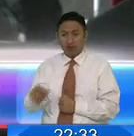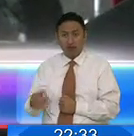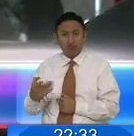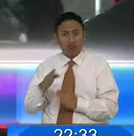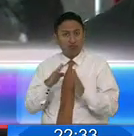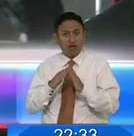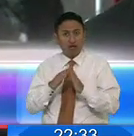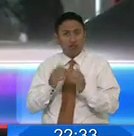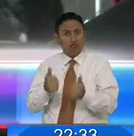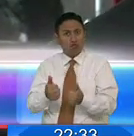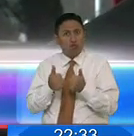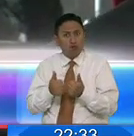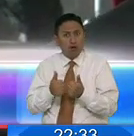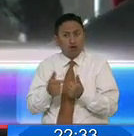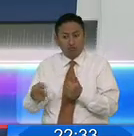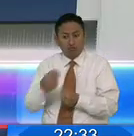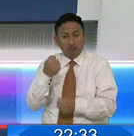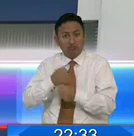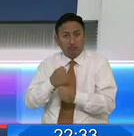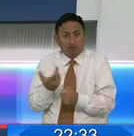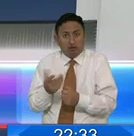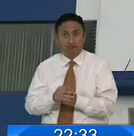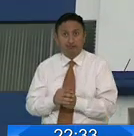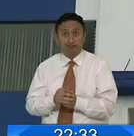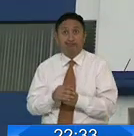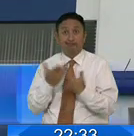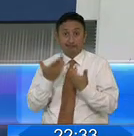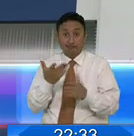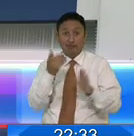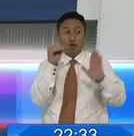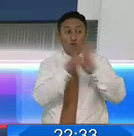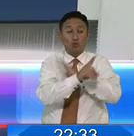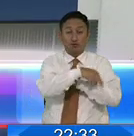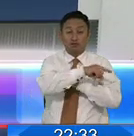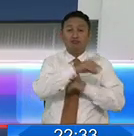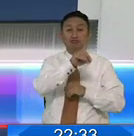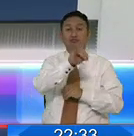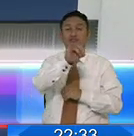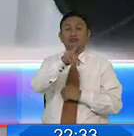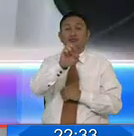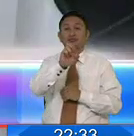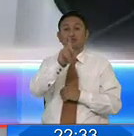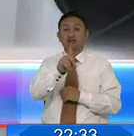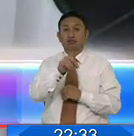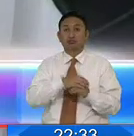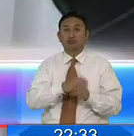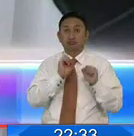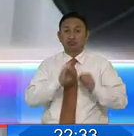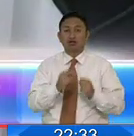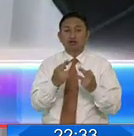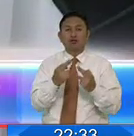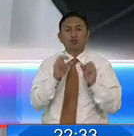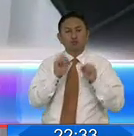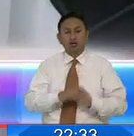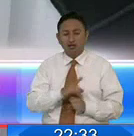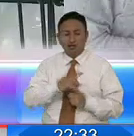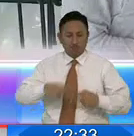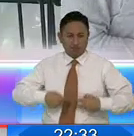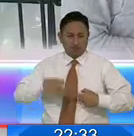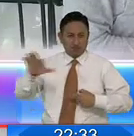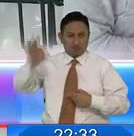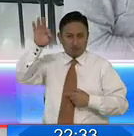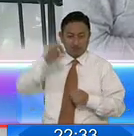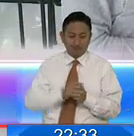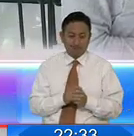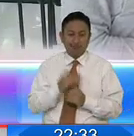un hijo que trabaja la denuncia de la desaparición la colocaron en la dina sed mantenían una esperanza que aparezca vivo pero